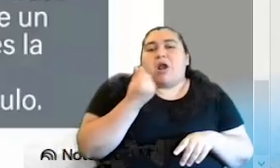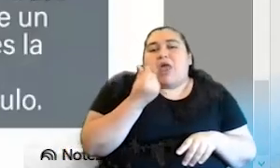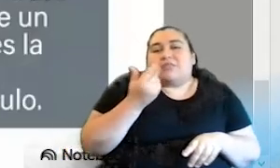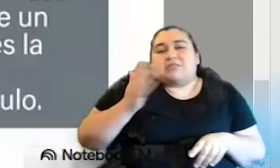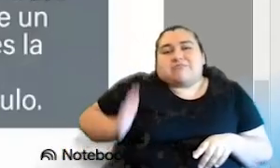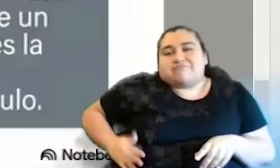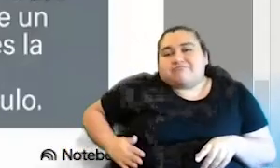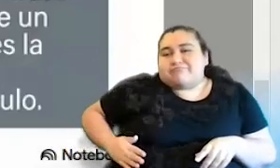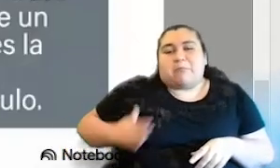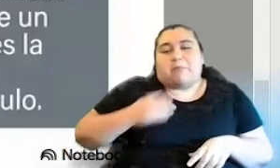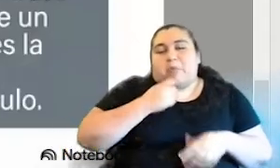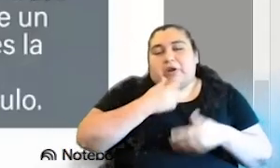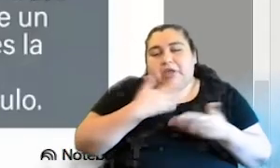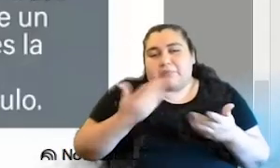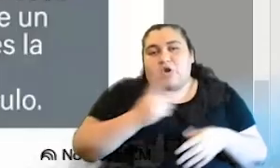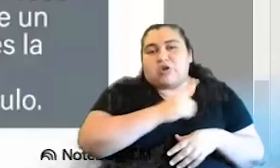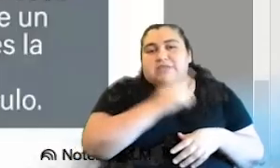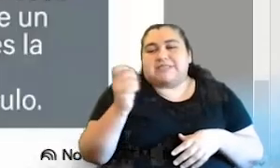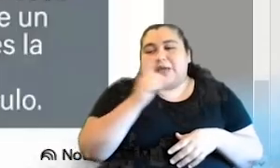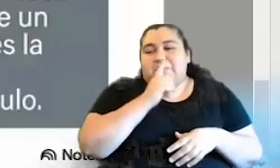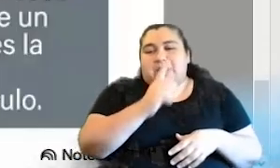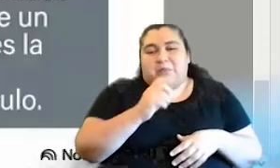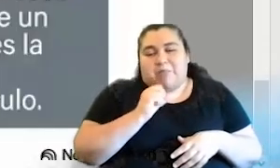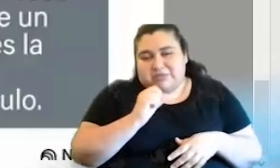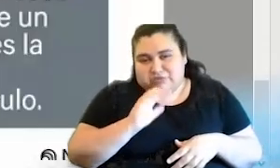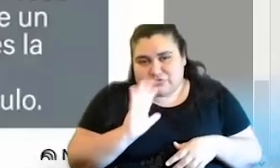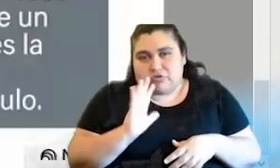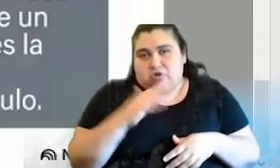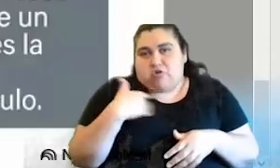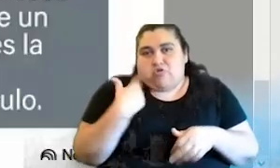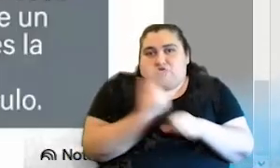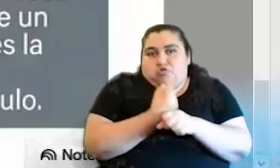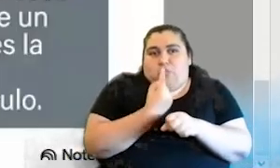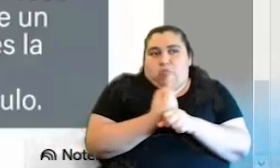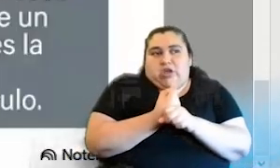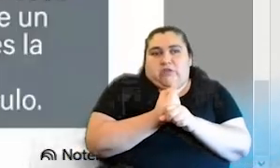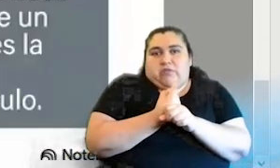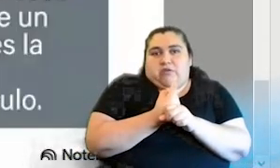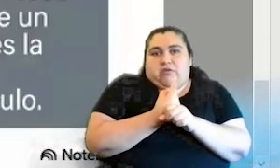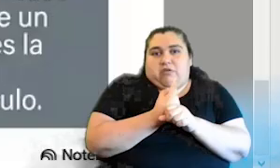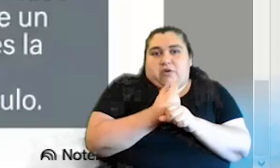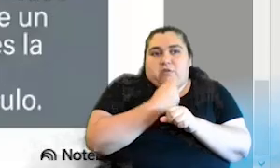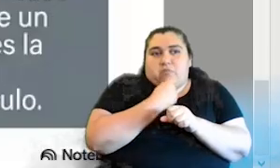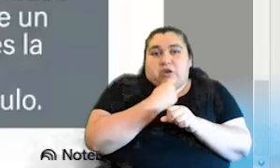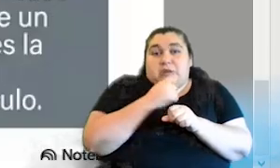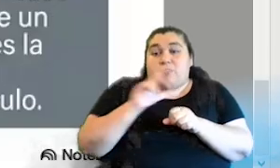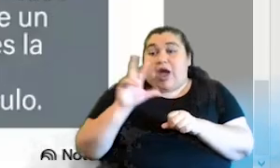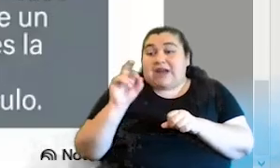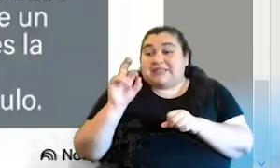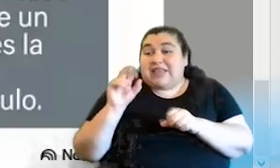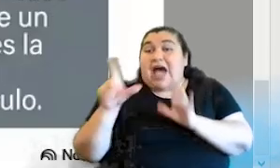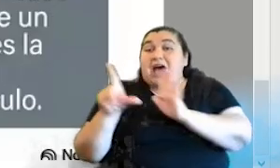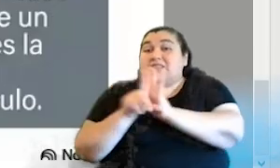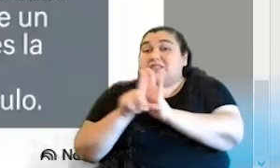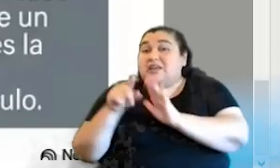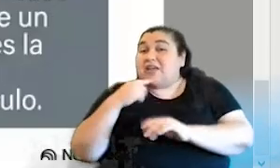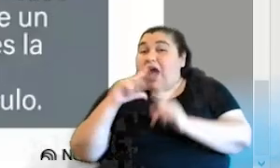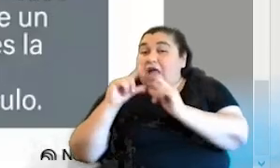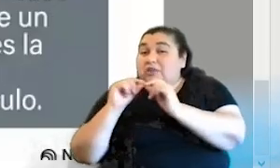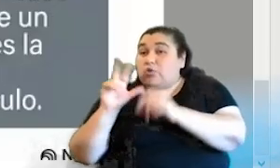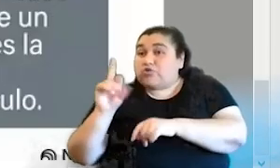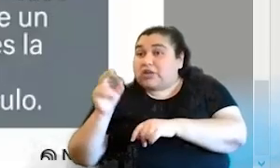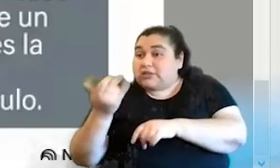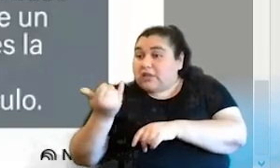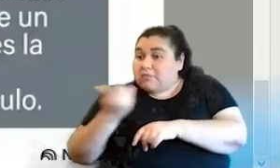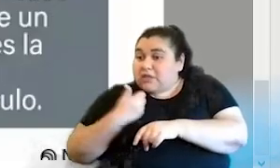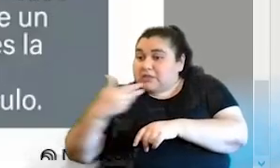de, por decir una cifra, 100.000 pesos, no me voy a poder deducir todo lo que dice el artículo 30 y que me dé